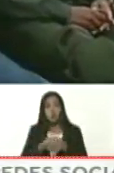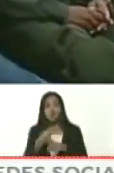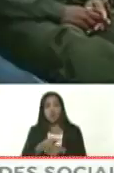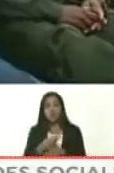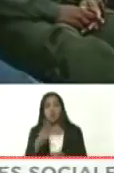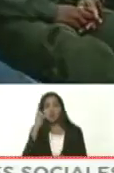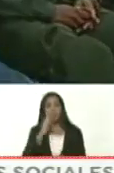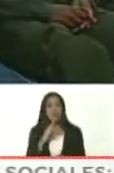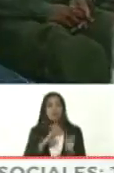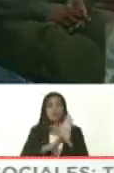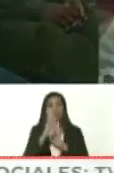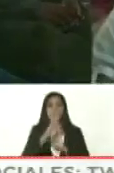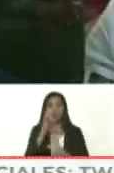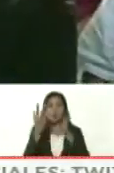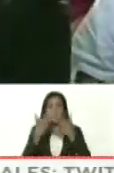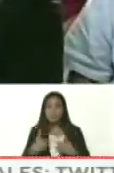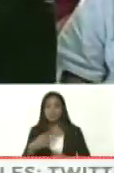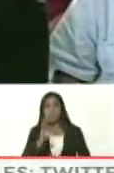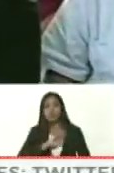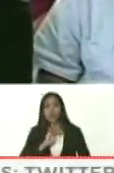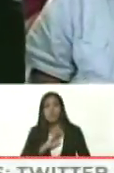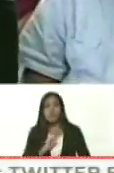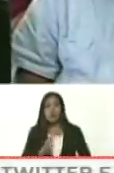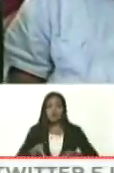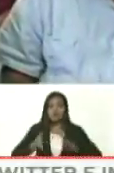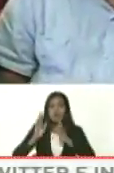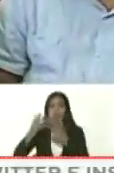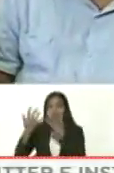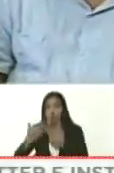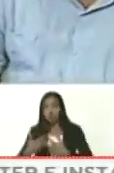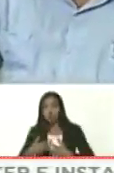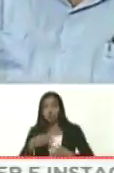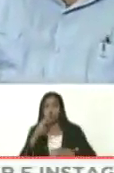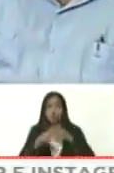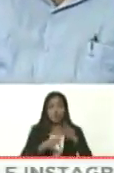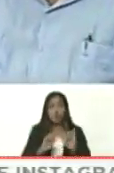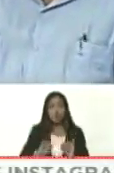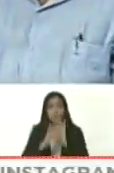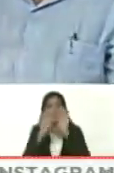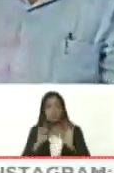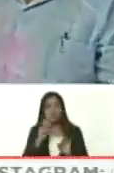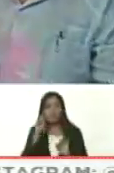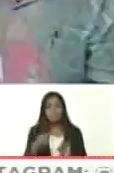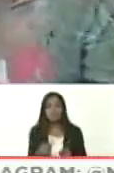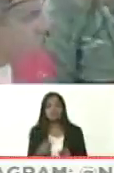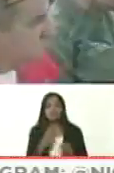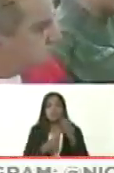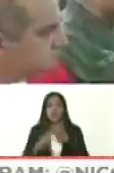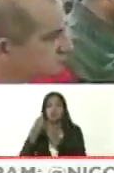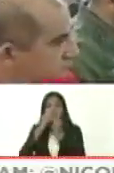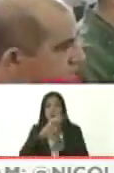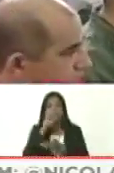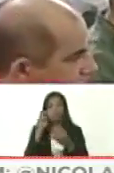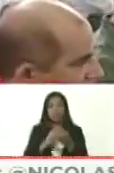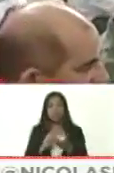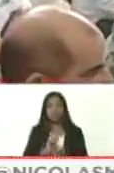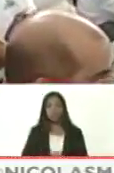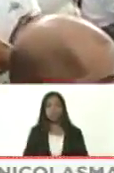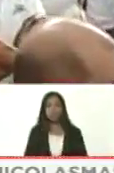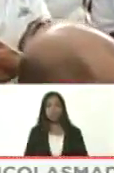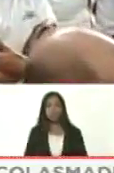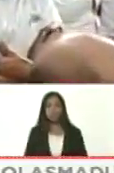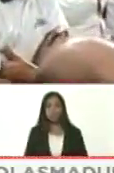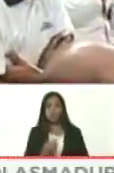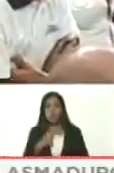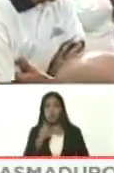el desarrollo de sus empresas, de sus industrias y el encadenamiento productivo de toda la economía nacional.